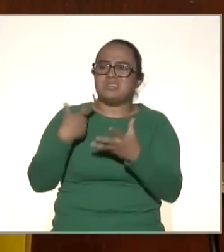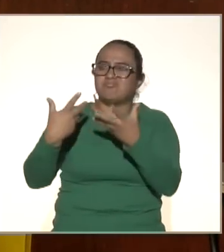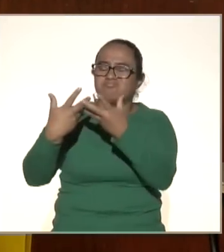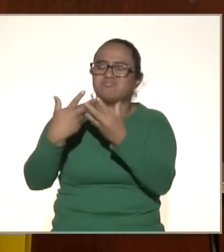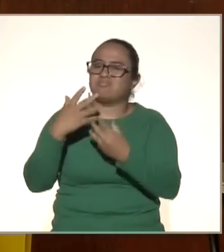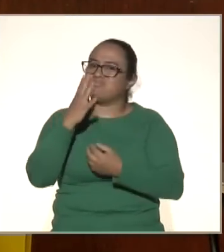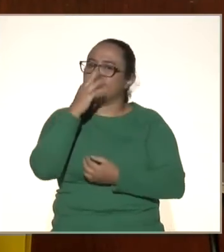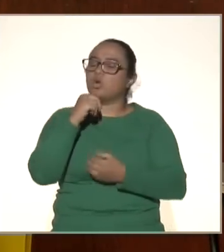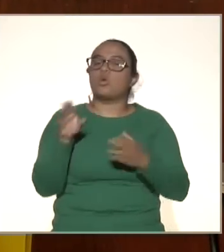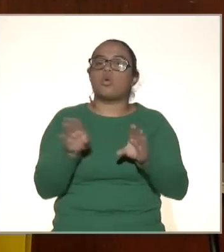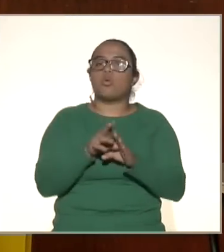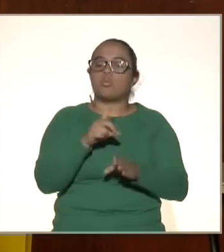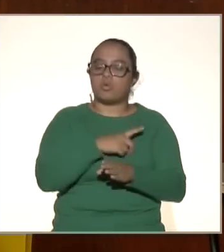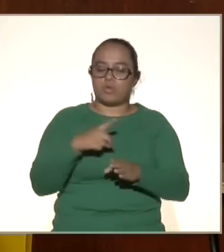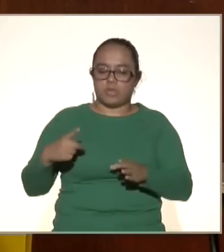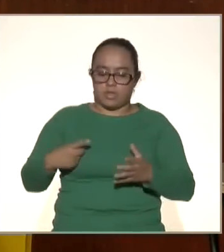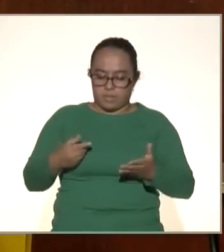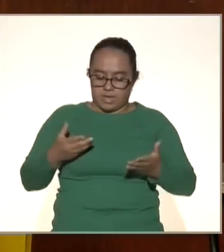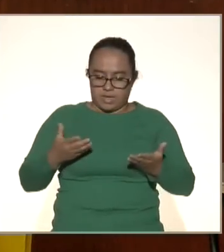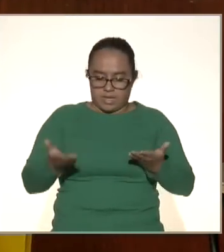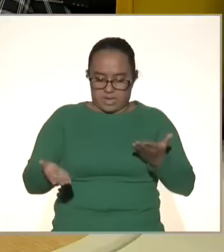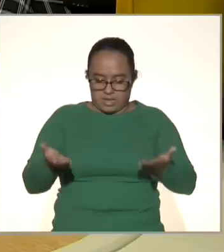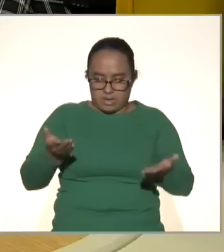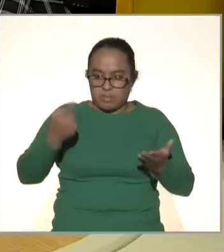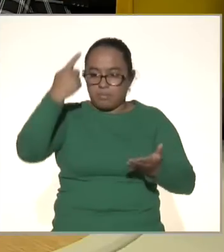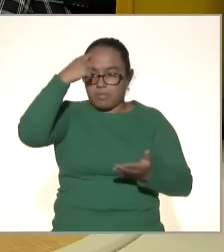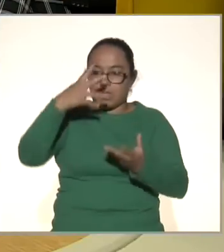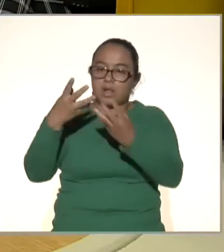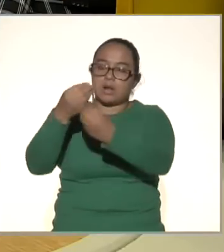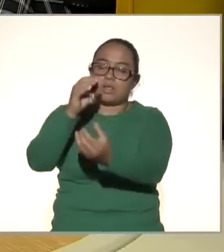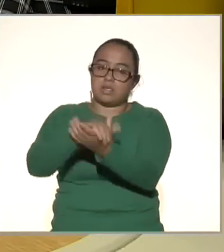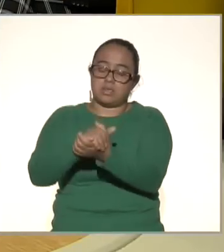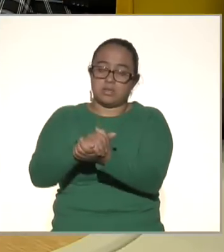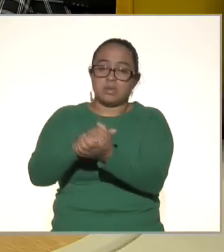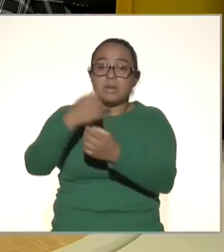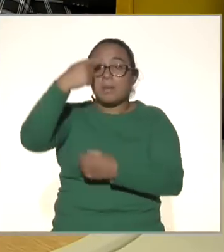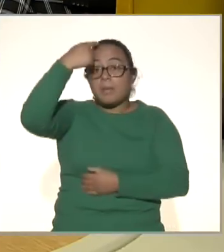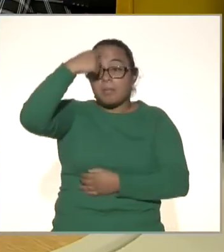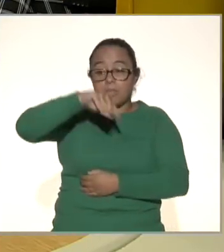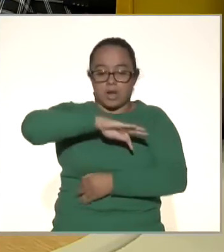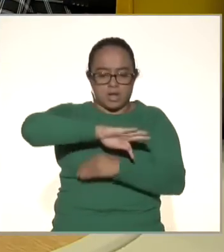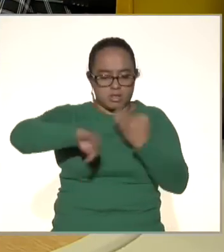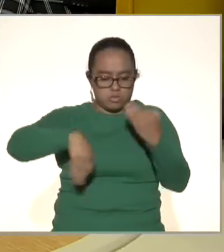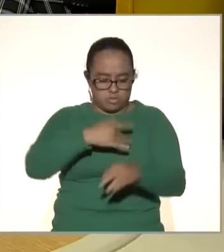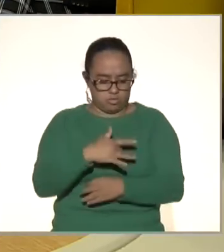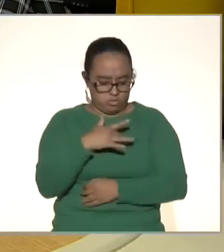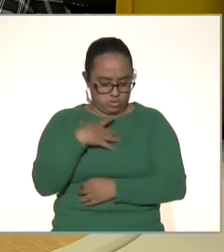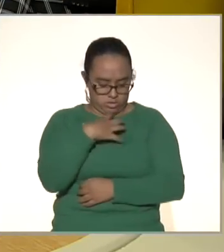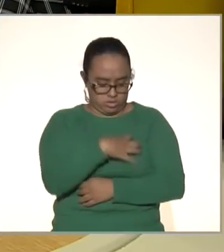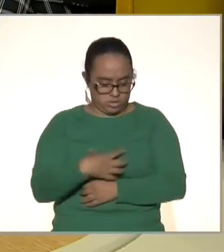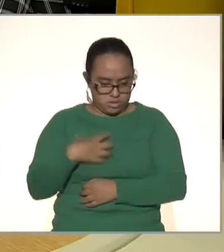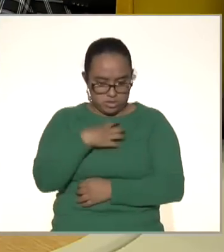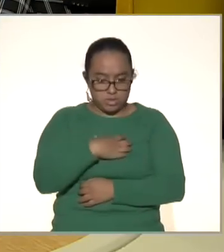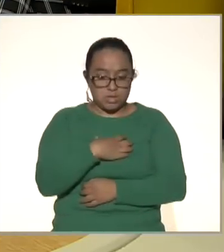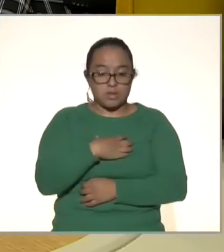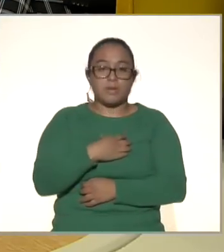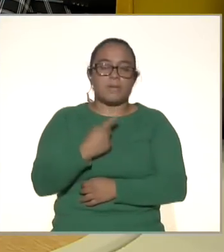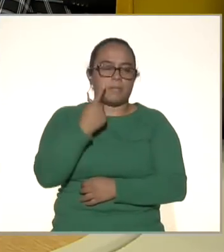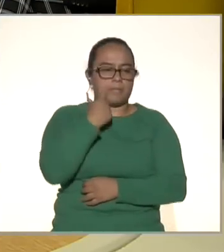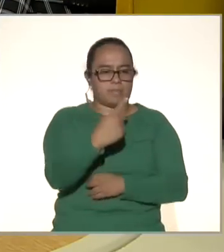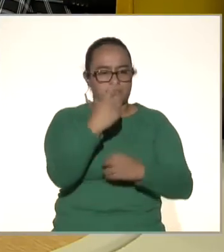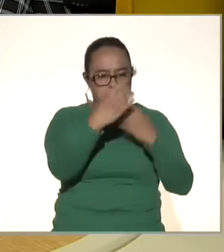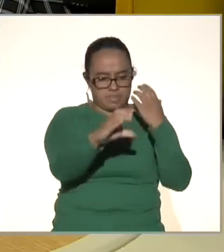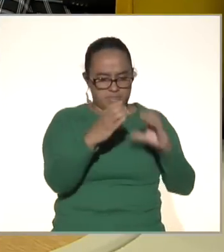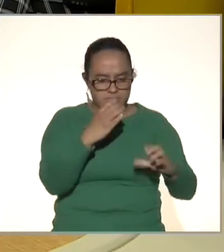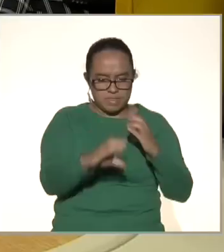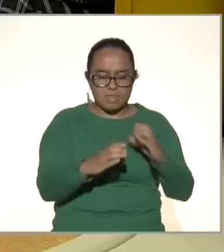ese punto medio? ¿Cómo puedo lograr este puente de comunicación con mi pareja, en su caso, para que todos estemos contentos y la pasemos bien? Vamos con alguno de los comentarios